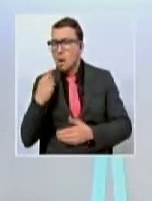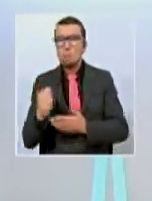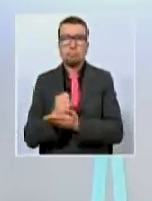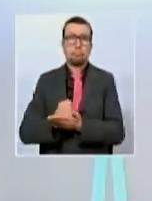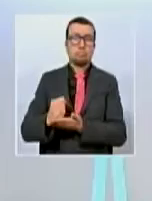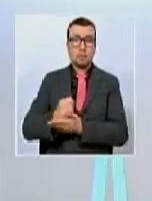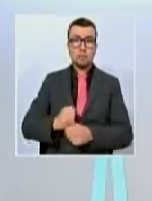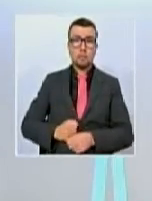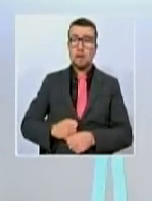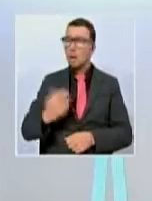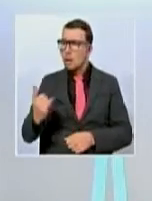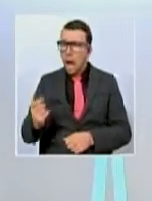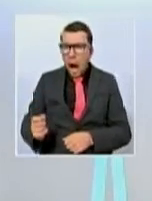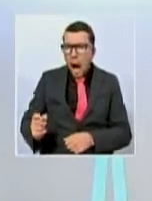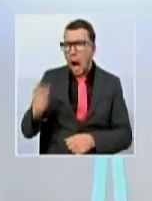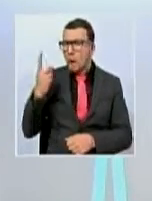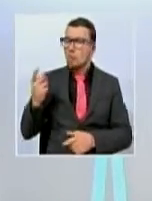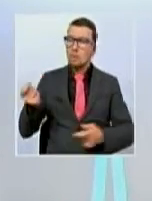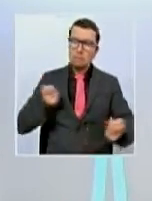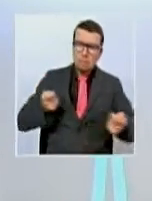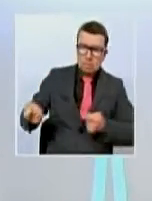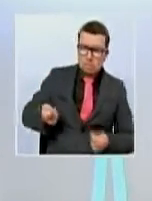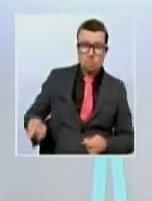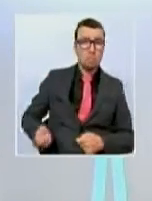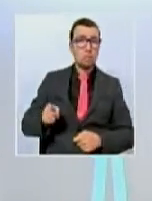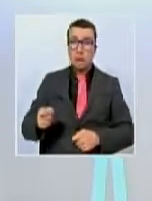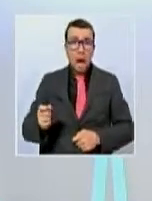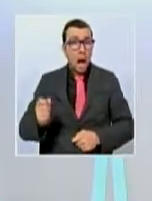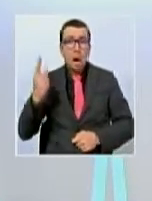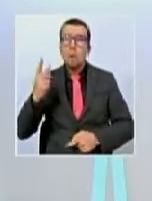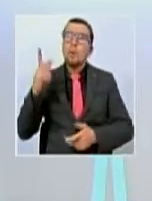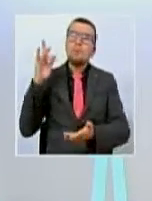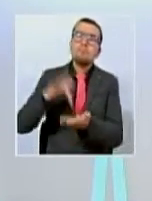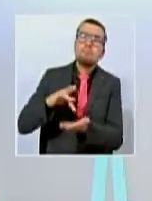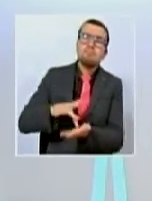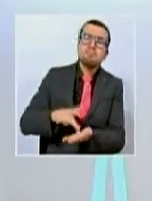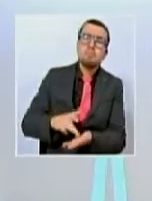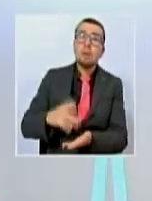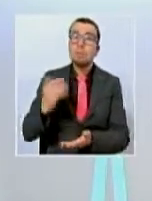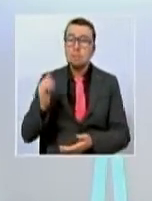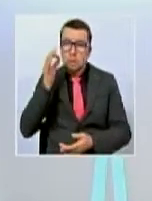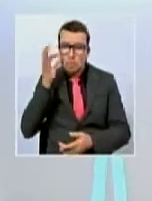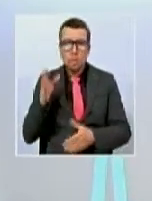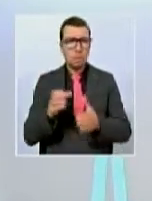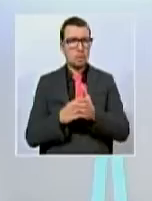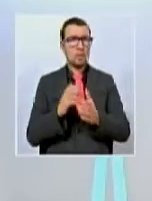adelantando alguna gestión, se está haciendo algún trámite a través